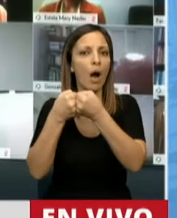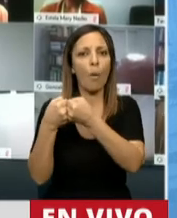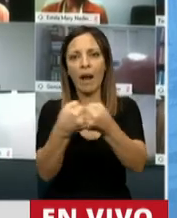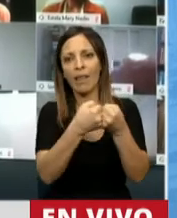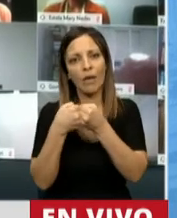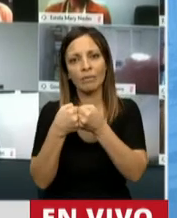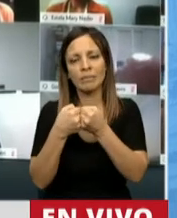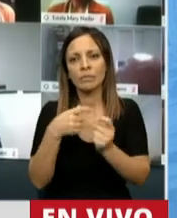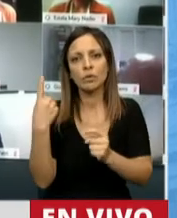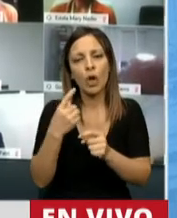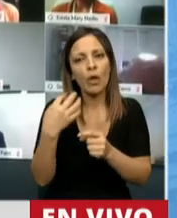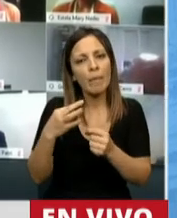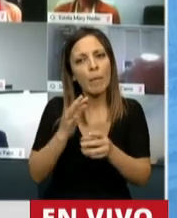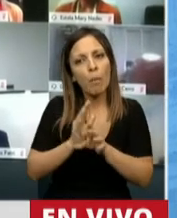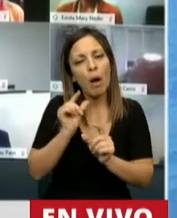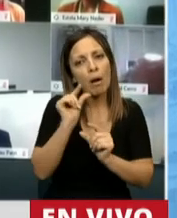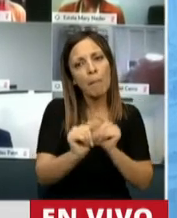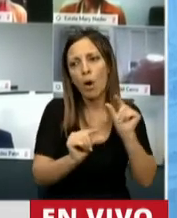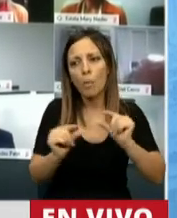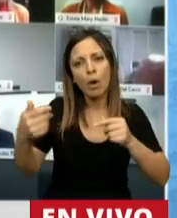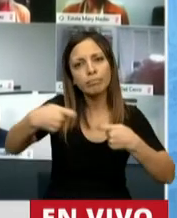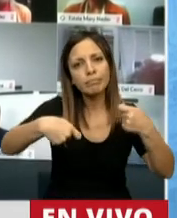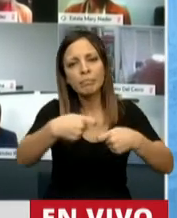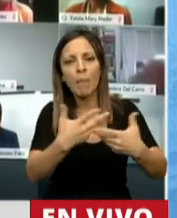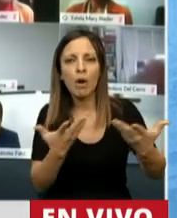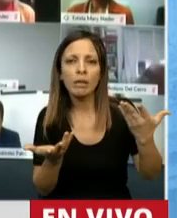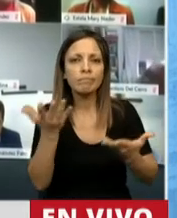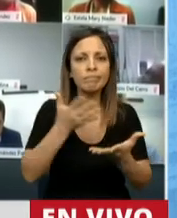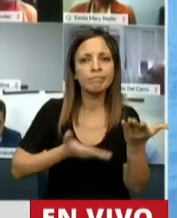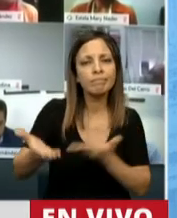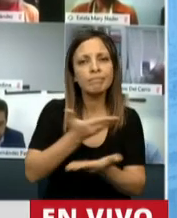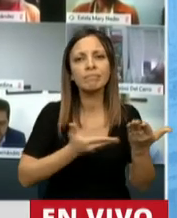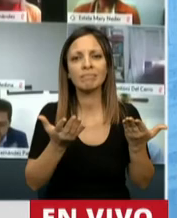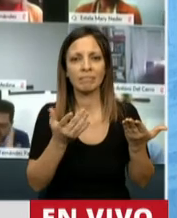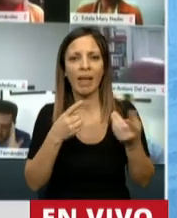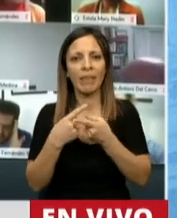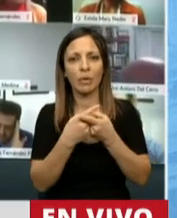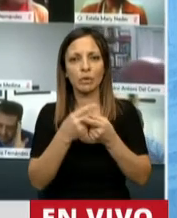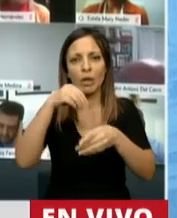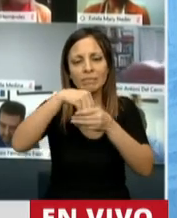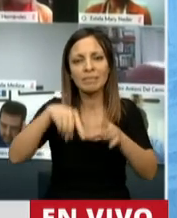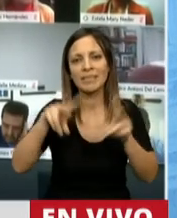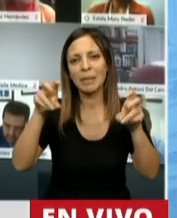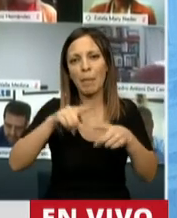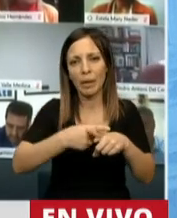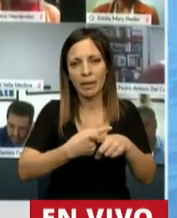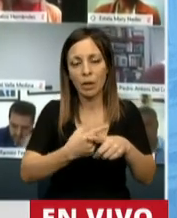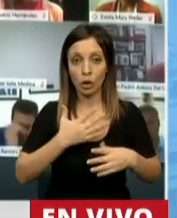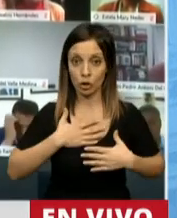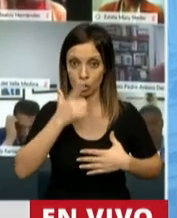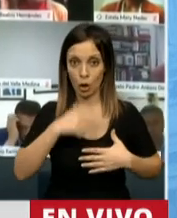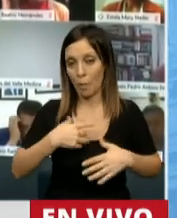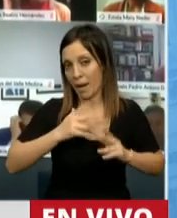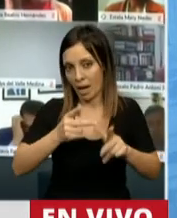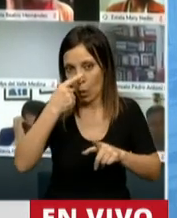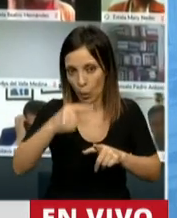una moderación y una prudencia que aporte realmente al objetivo que tenemos que discutir desde la política. En el caso mío, presidente, y para